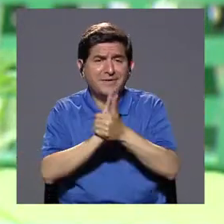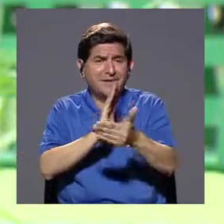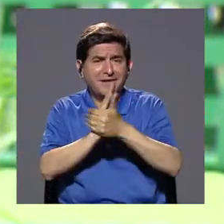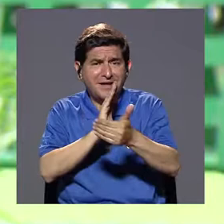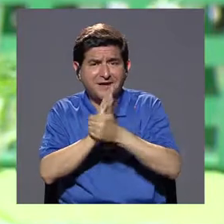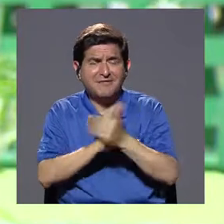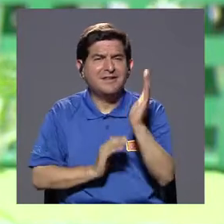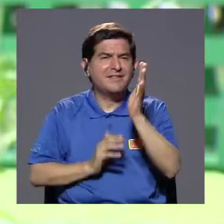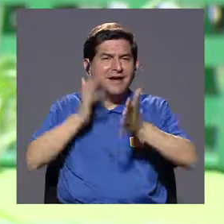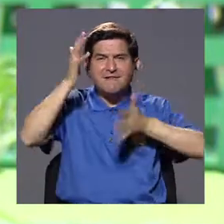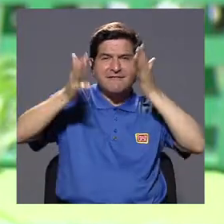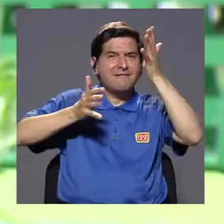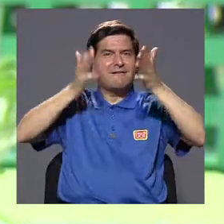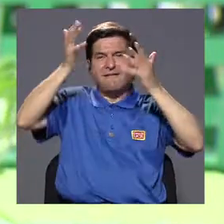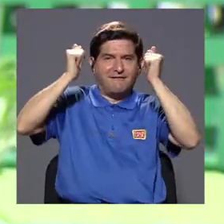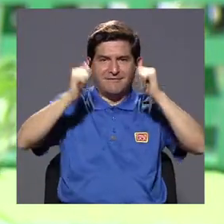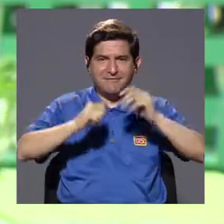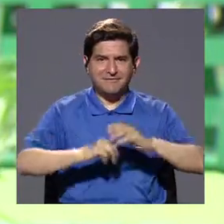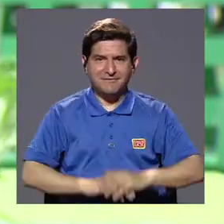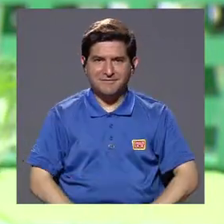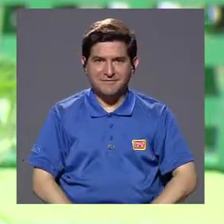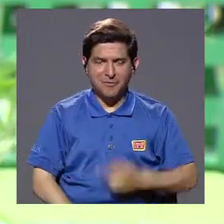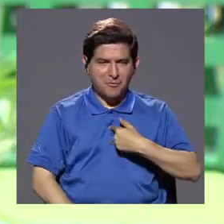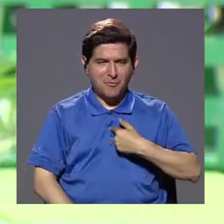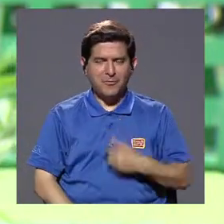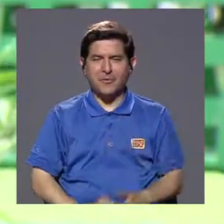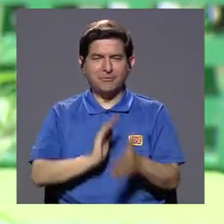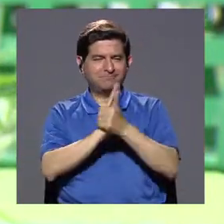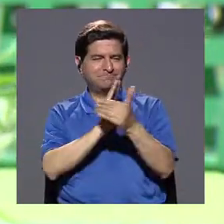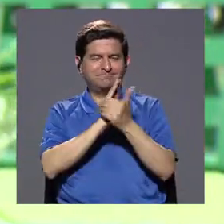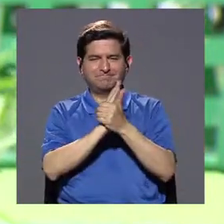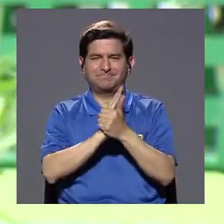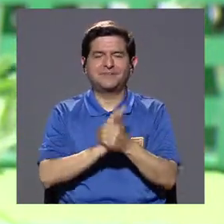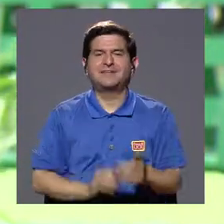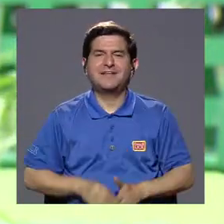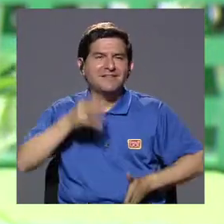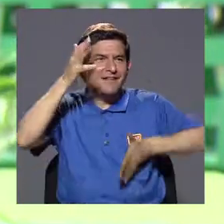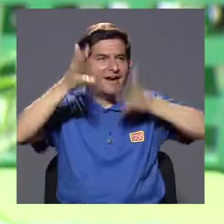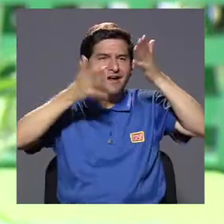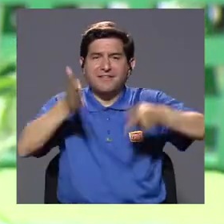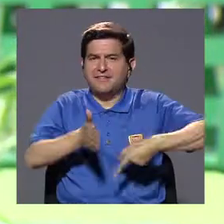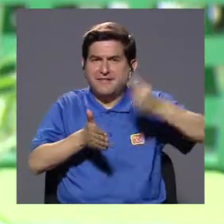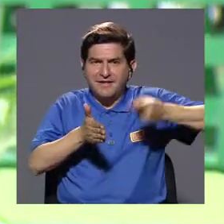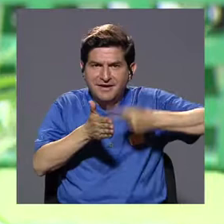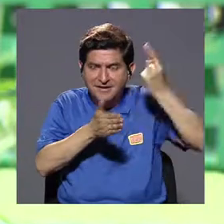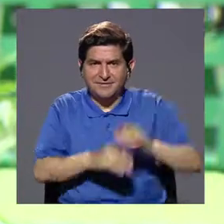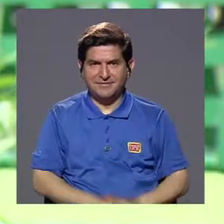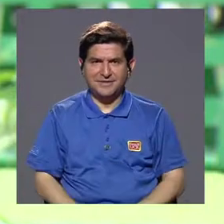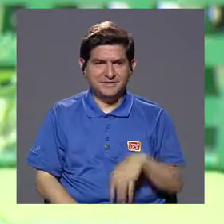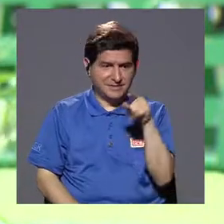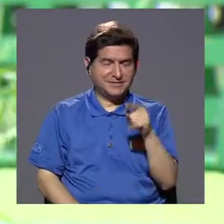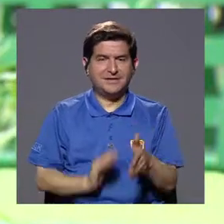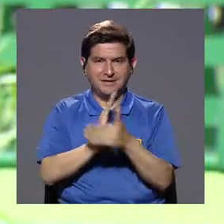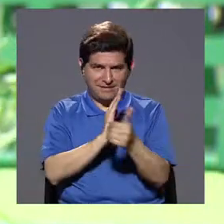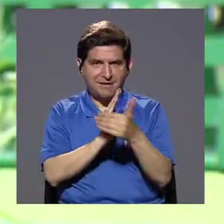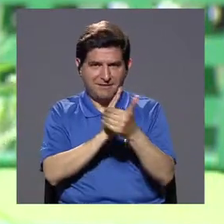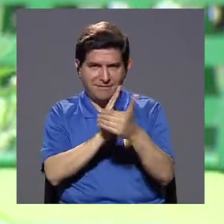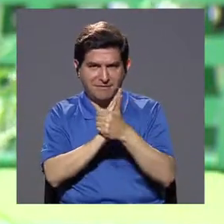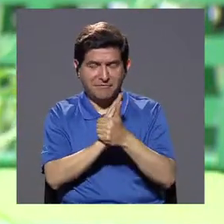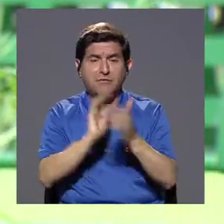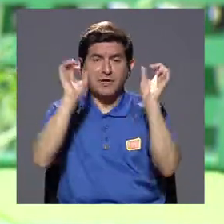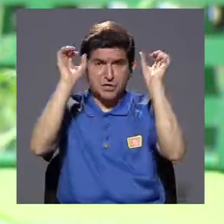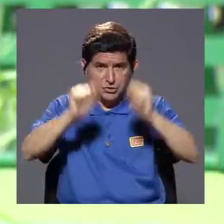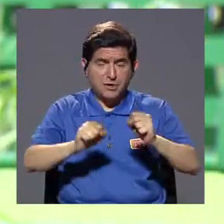inventiva que a veces en estas capacidades puede ser algo de felicidad de